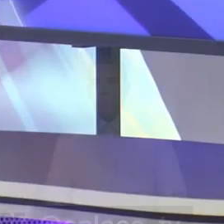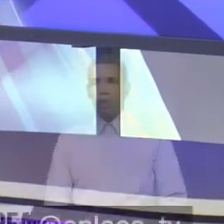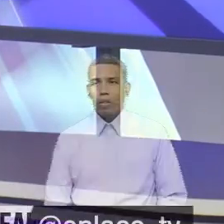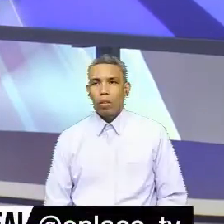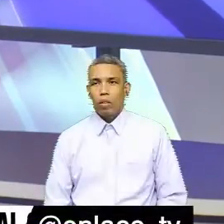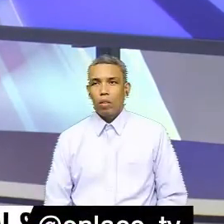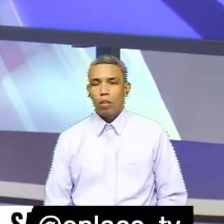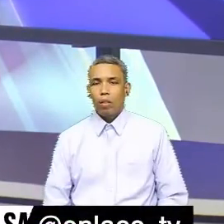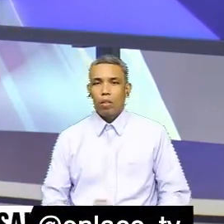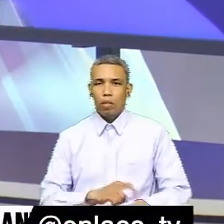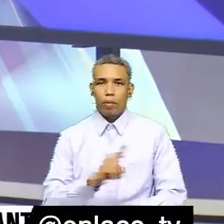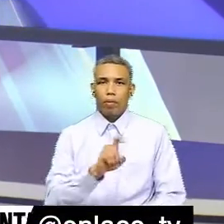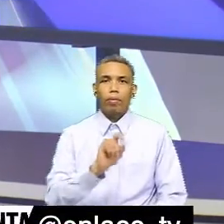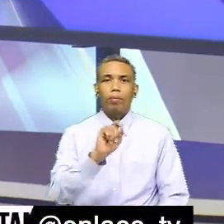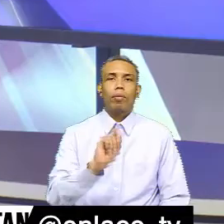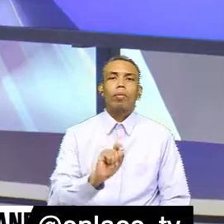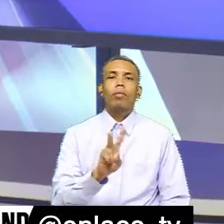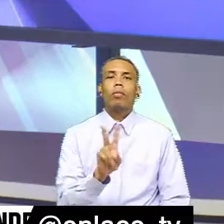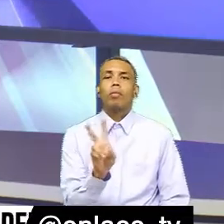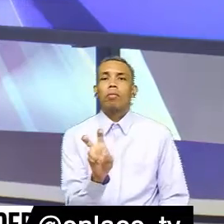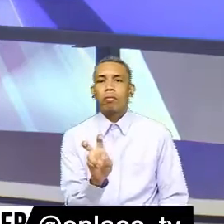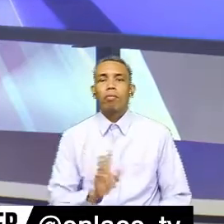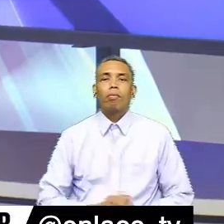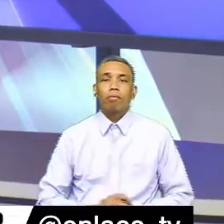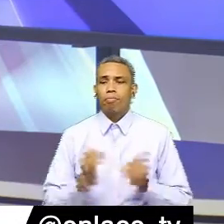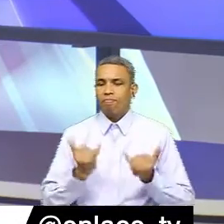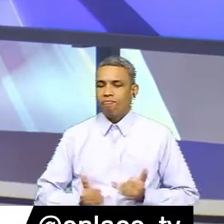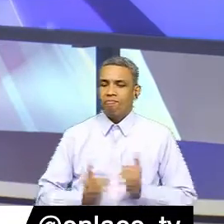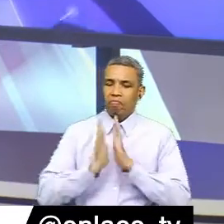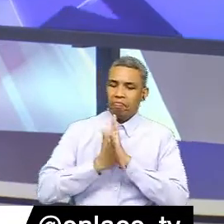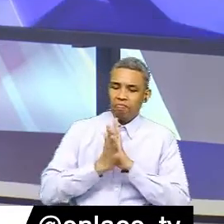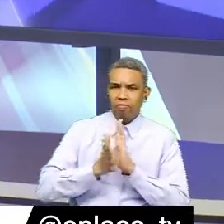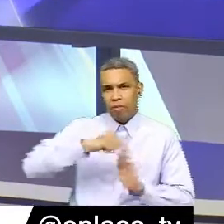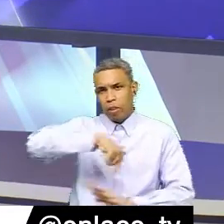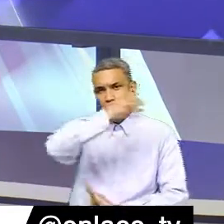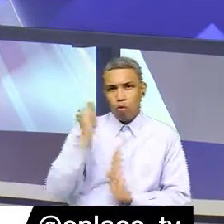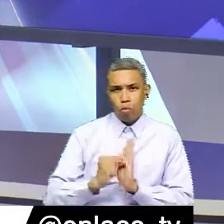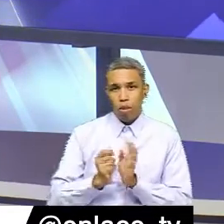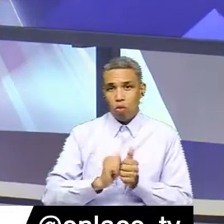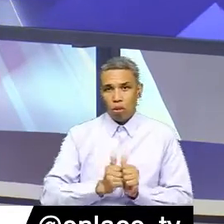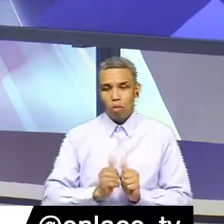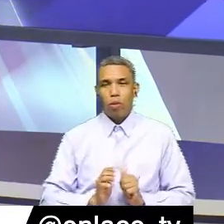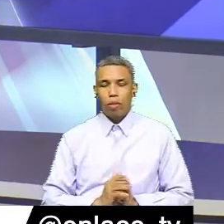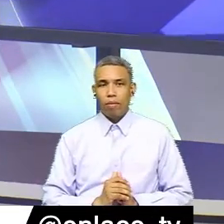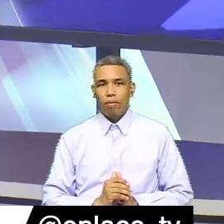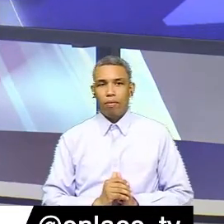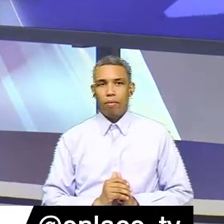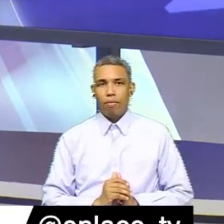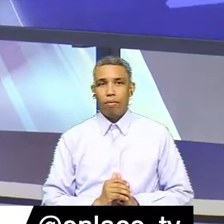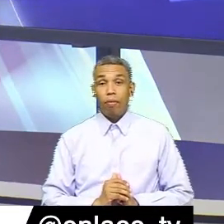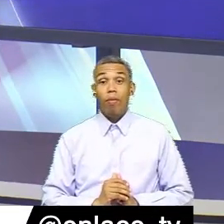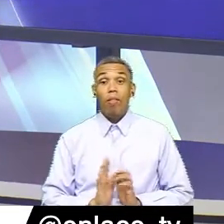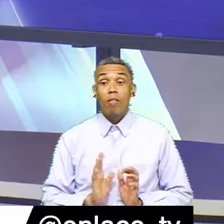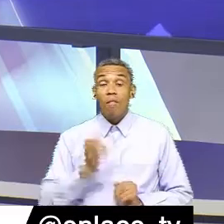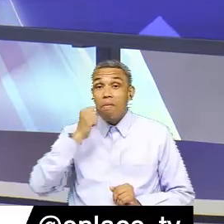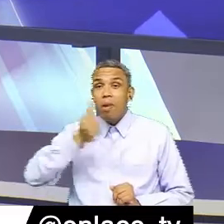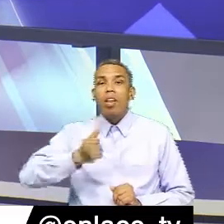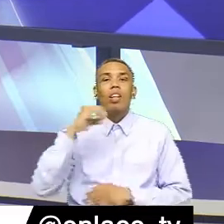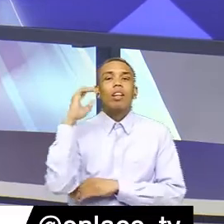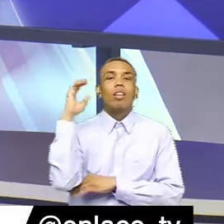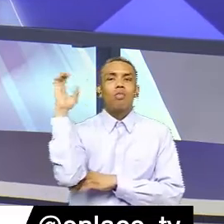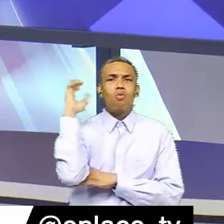6 y 27 minutos de la tarde y ya está que toda la información deportiva falta poco tiempo para el encuentro de la selección colombia contra chile